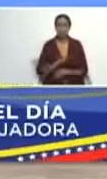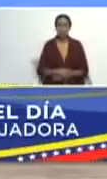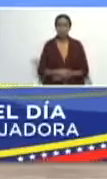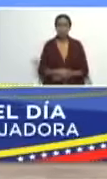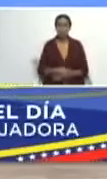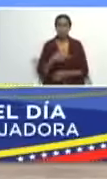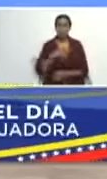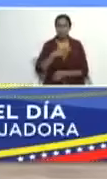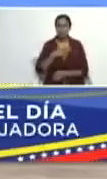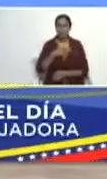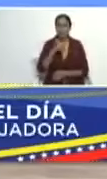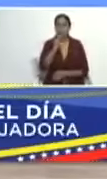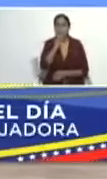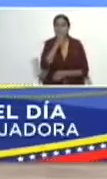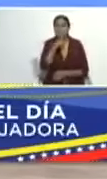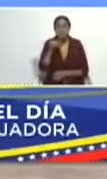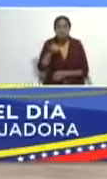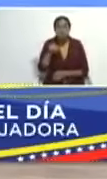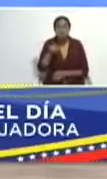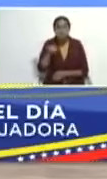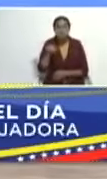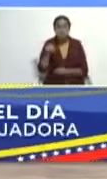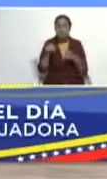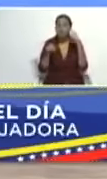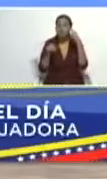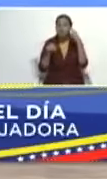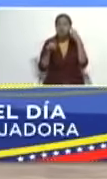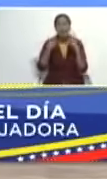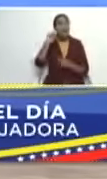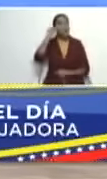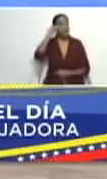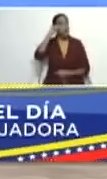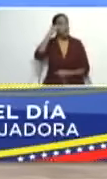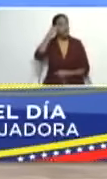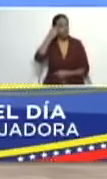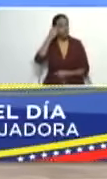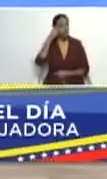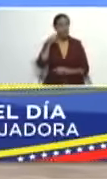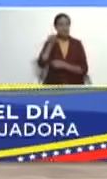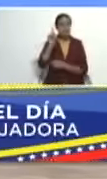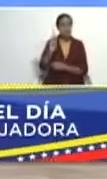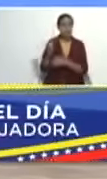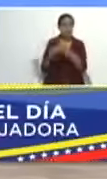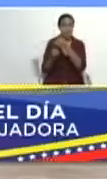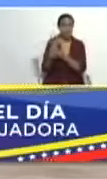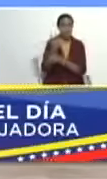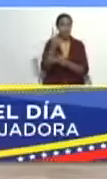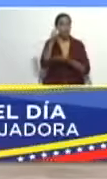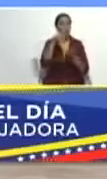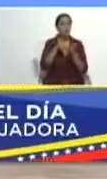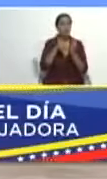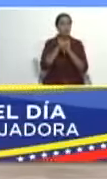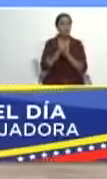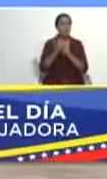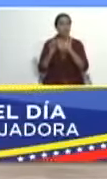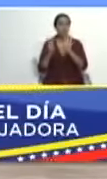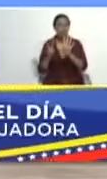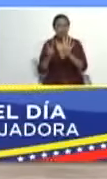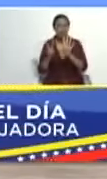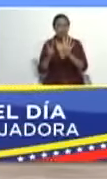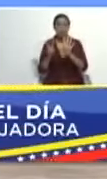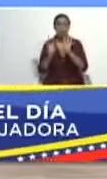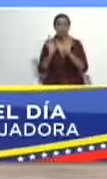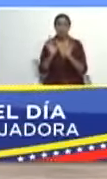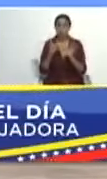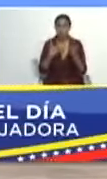esté bien viejito, recordaré aquel primero de mayo del 2017, cuando con la